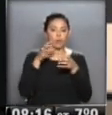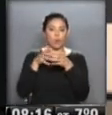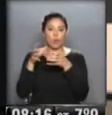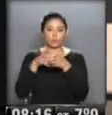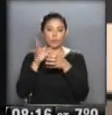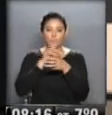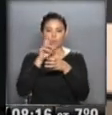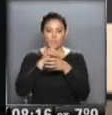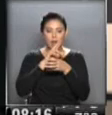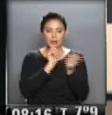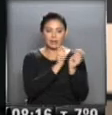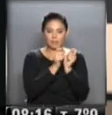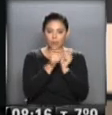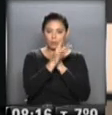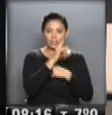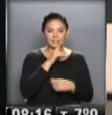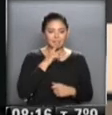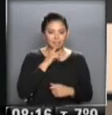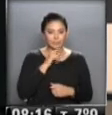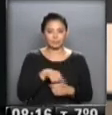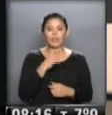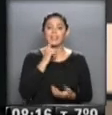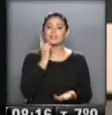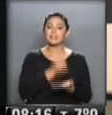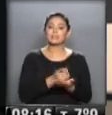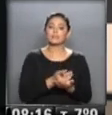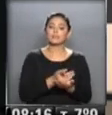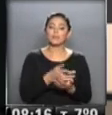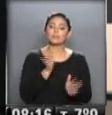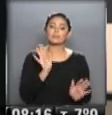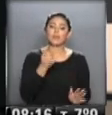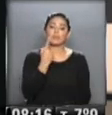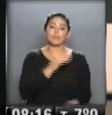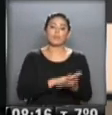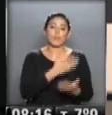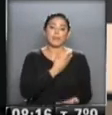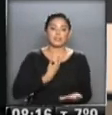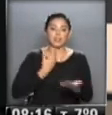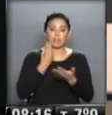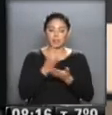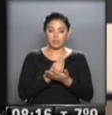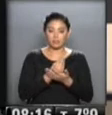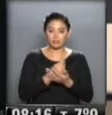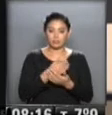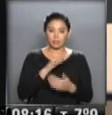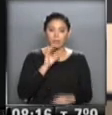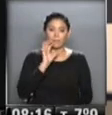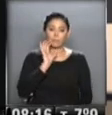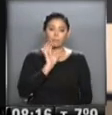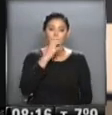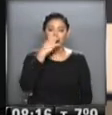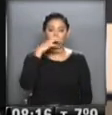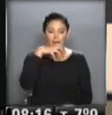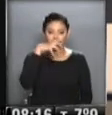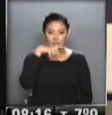Leonas. La decisión la tomó el nuevo presidente hace un par de meses que ya se hizo cargo, el senador Aníbal Fernández, presidente